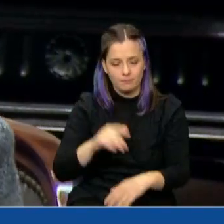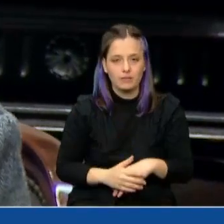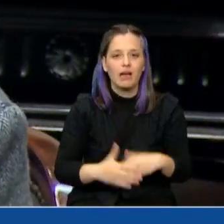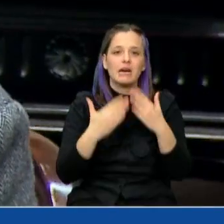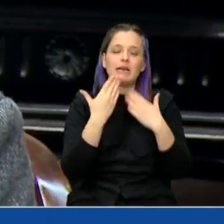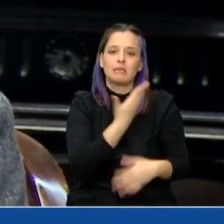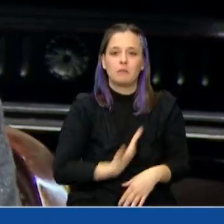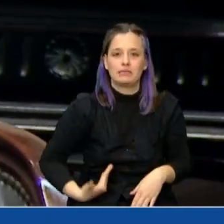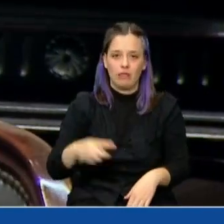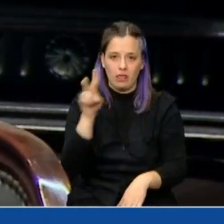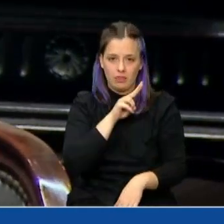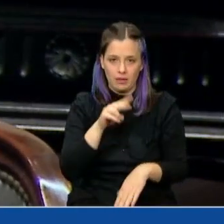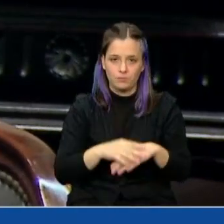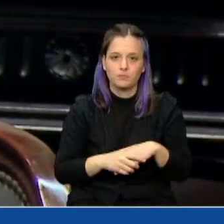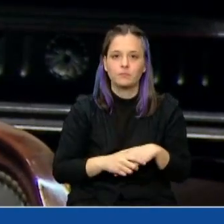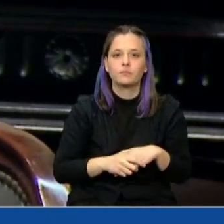Gracias, presidenta.